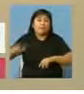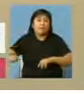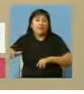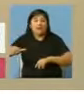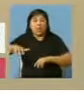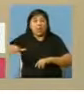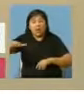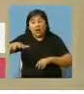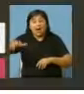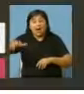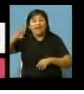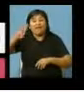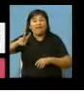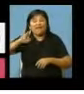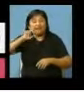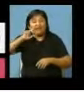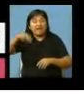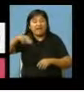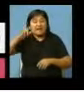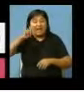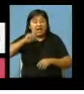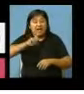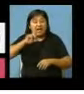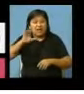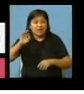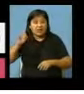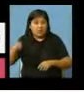que afectó